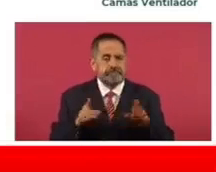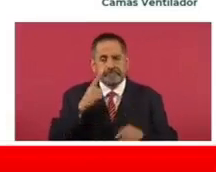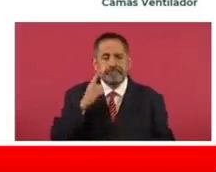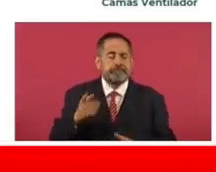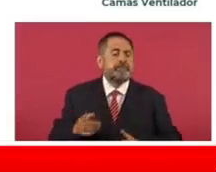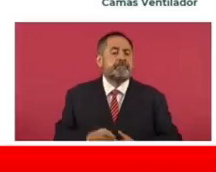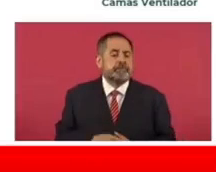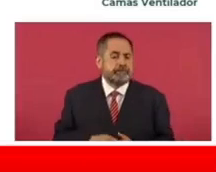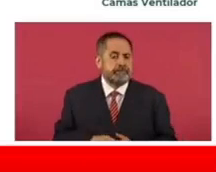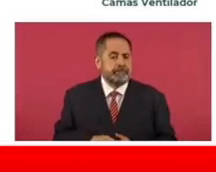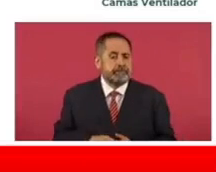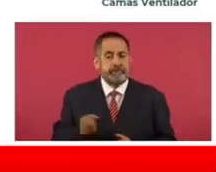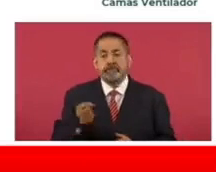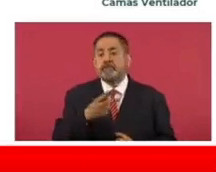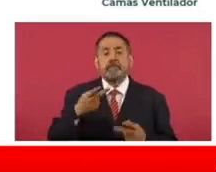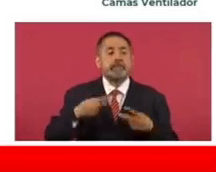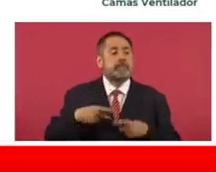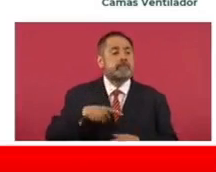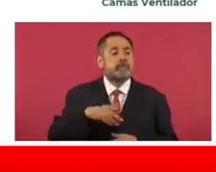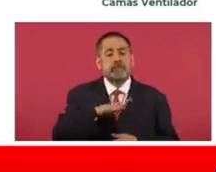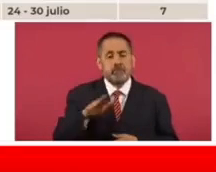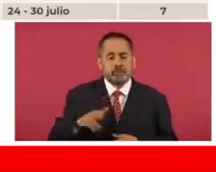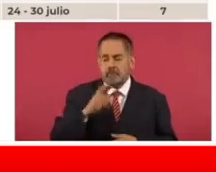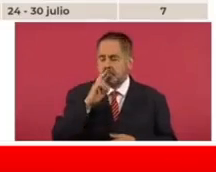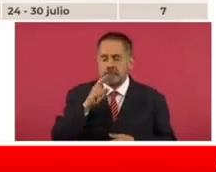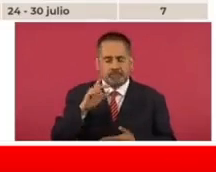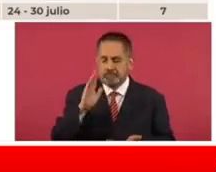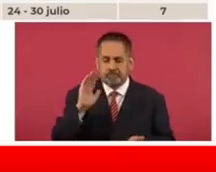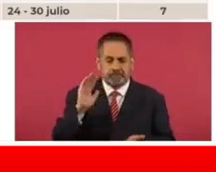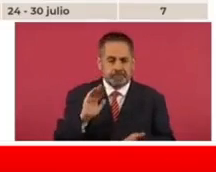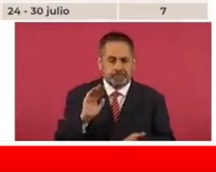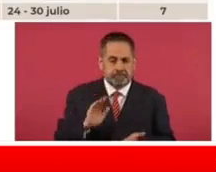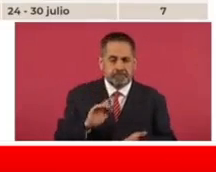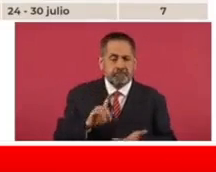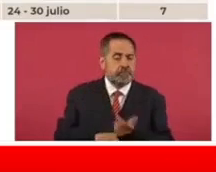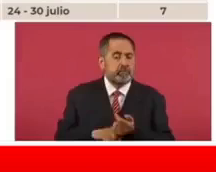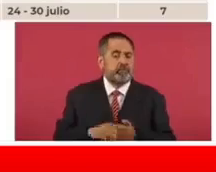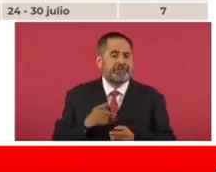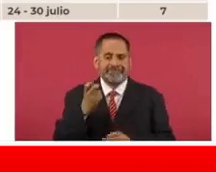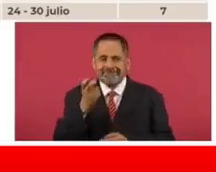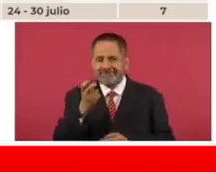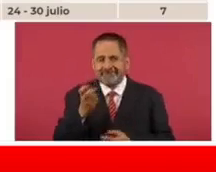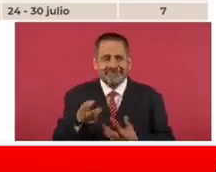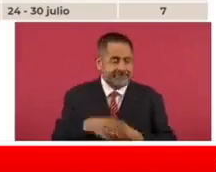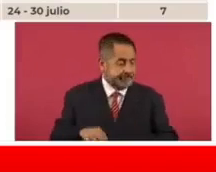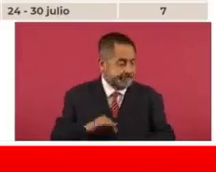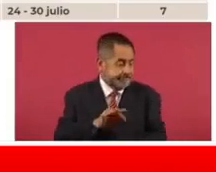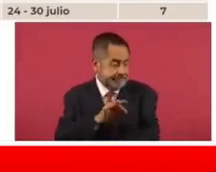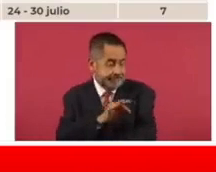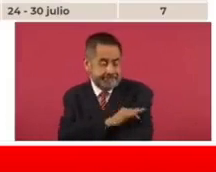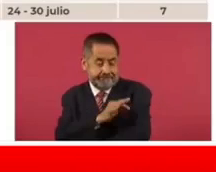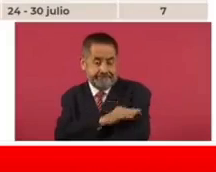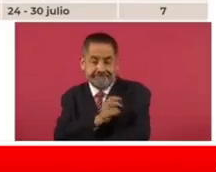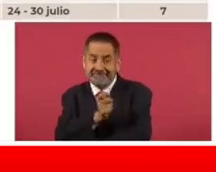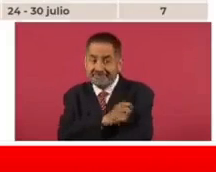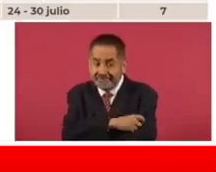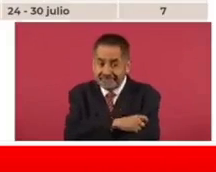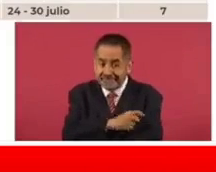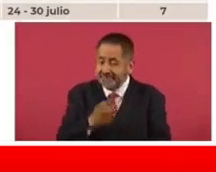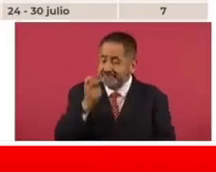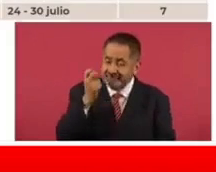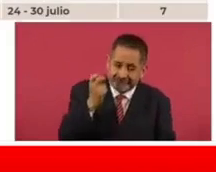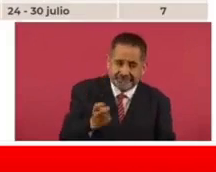relevante, que es la pérdida de la vida, y seguimos constatando que la vacunación ha reducido muy